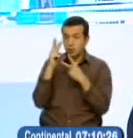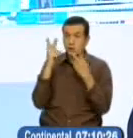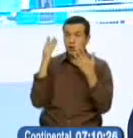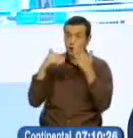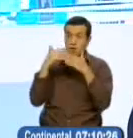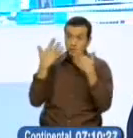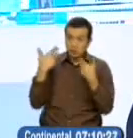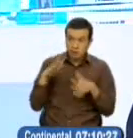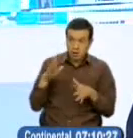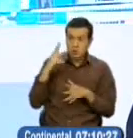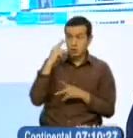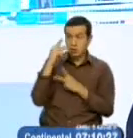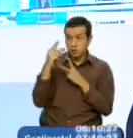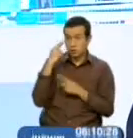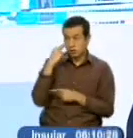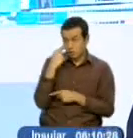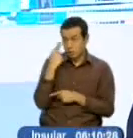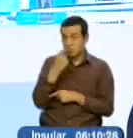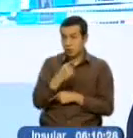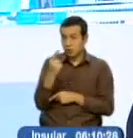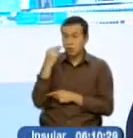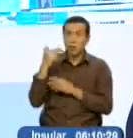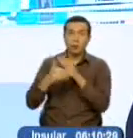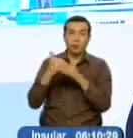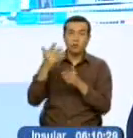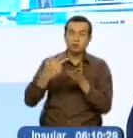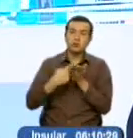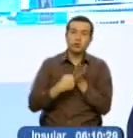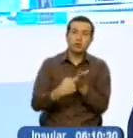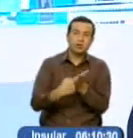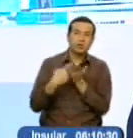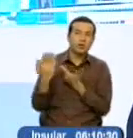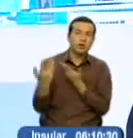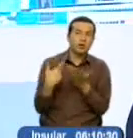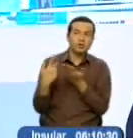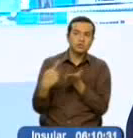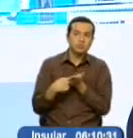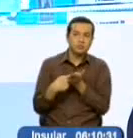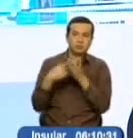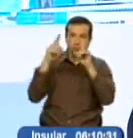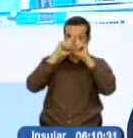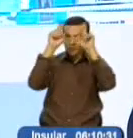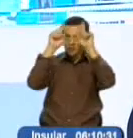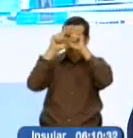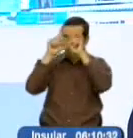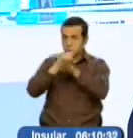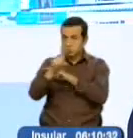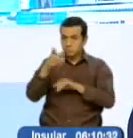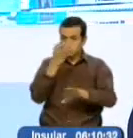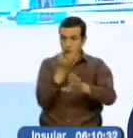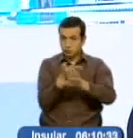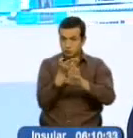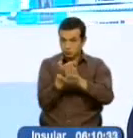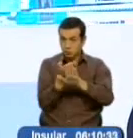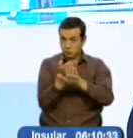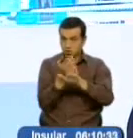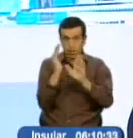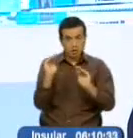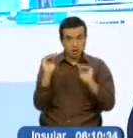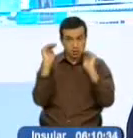procederemos a un proceso de negociación con las empresas que hayan presentado las